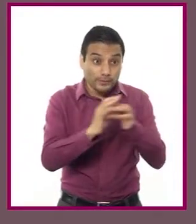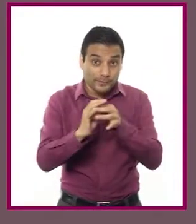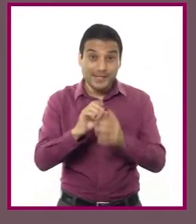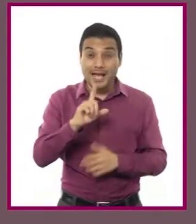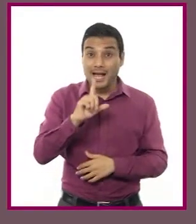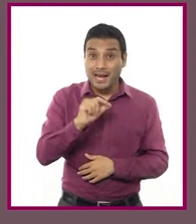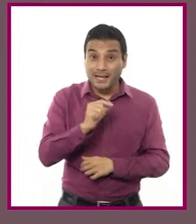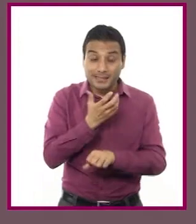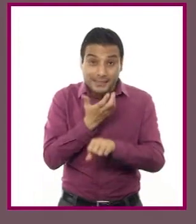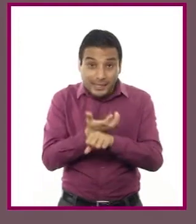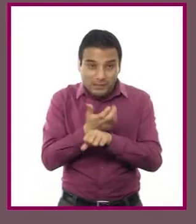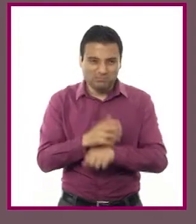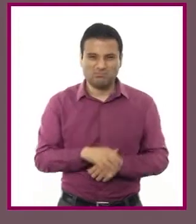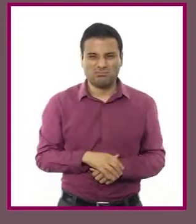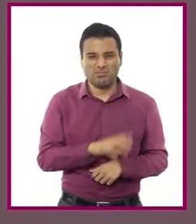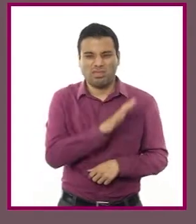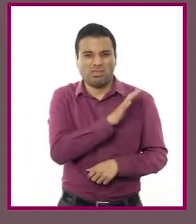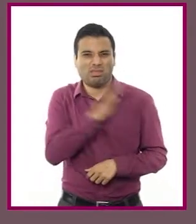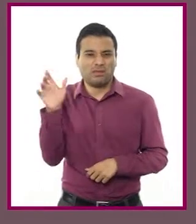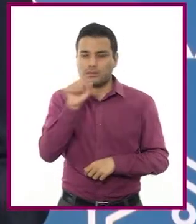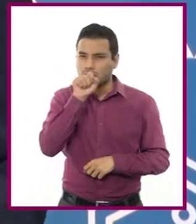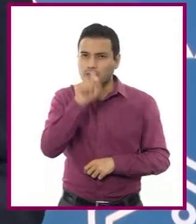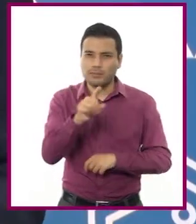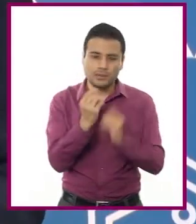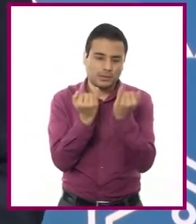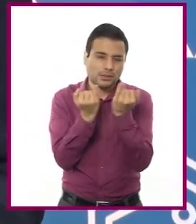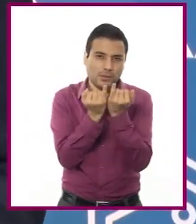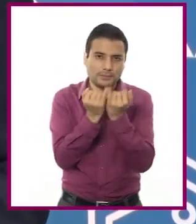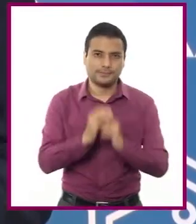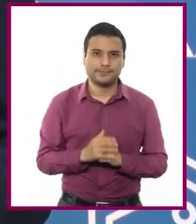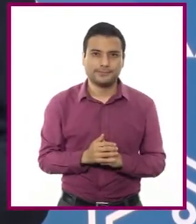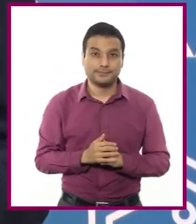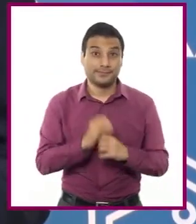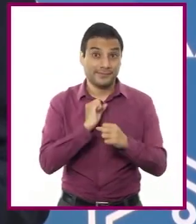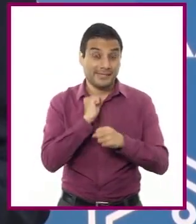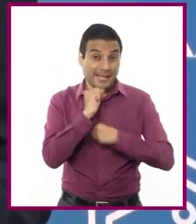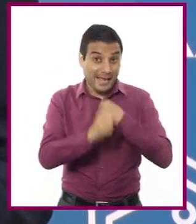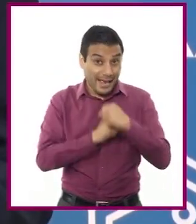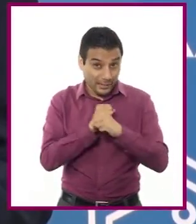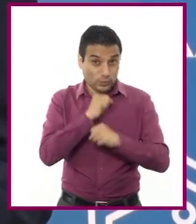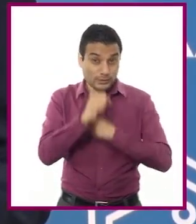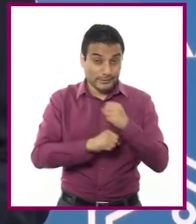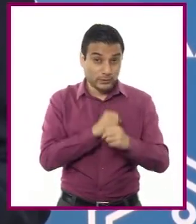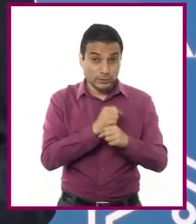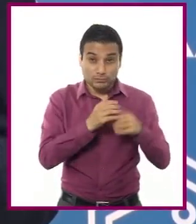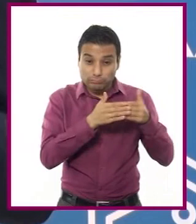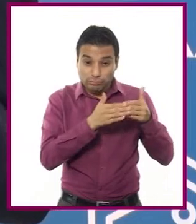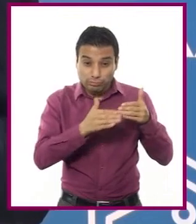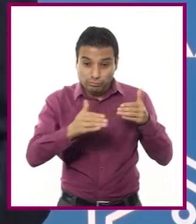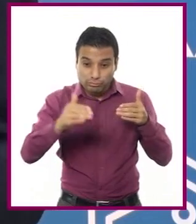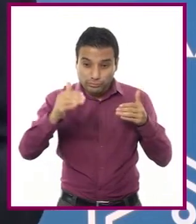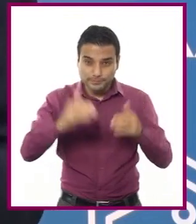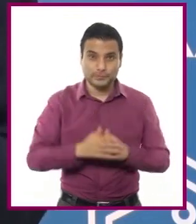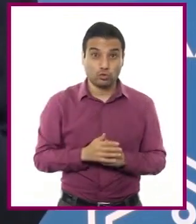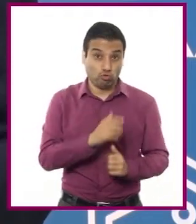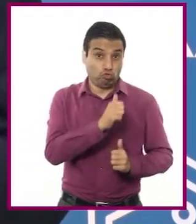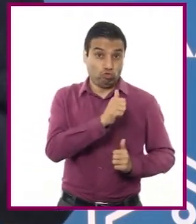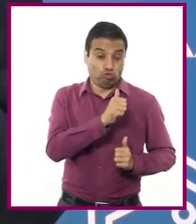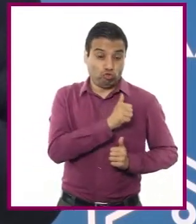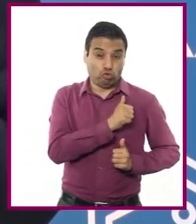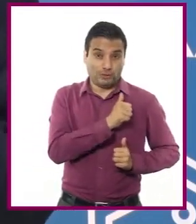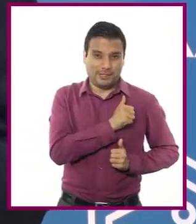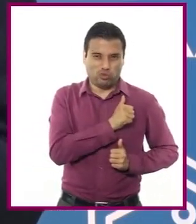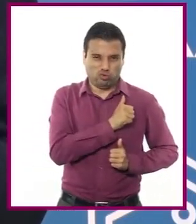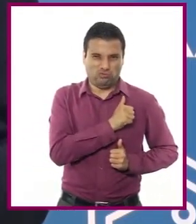en Estados Unidos de América. Con el paso de los años, la imposibilidad de las tropas soviéticas para imponerse sobre